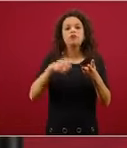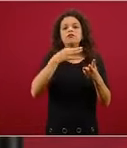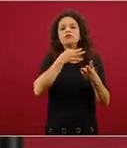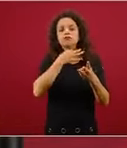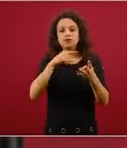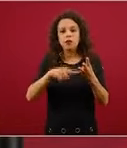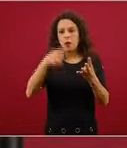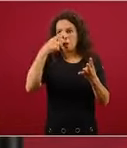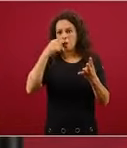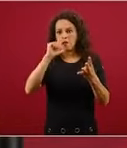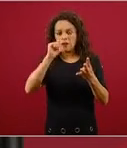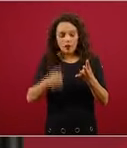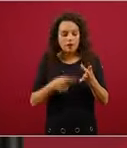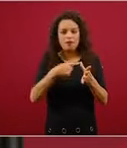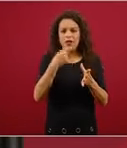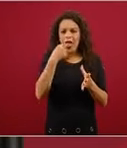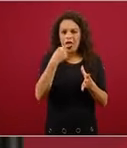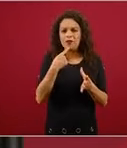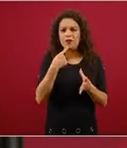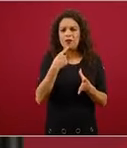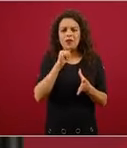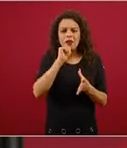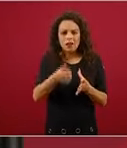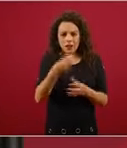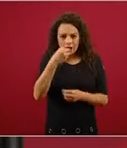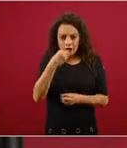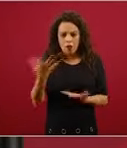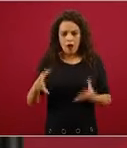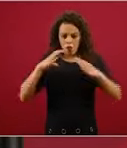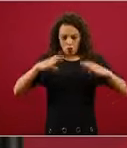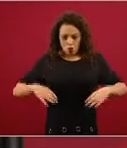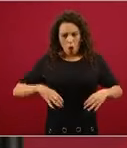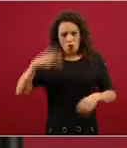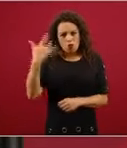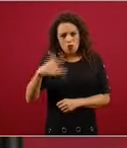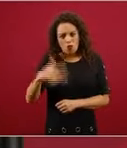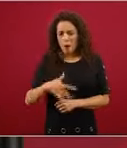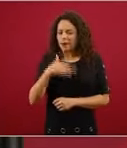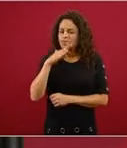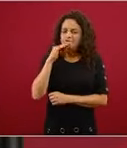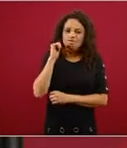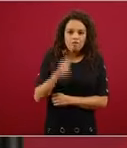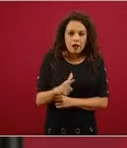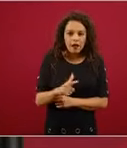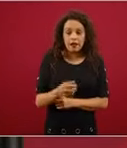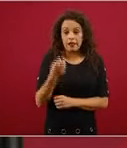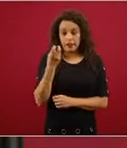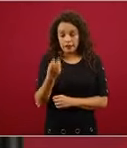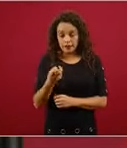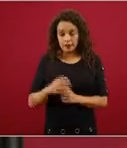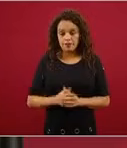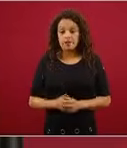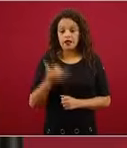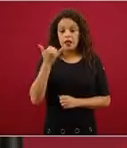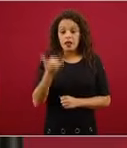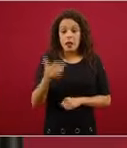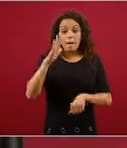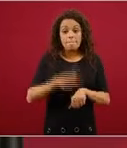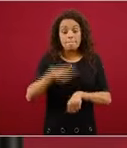pérdida del gusto, malestar general, dolor de cuerpo, y particularmente en las personas que